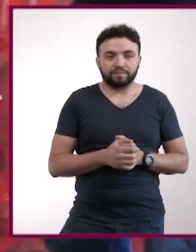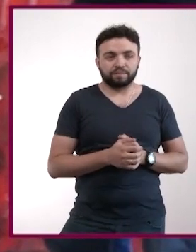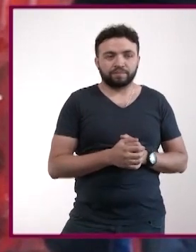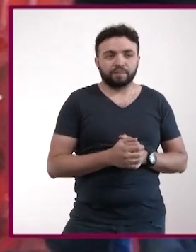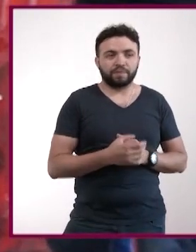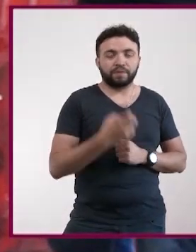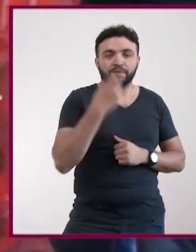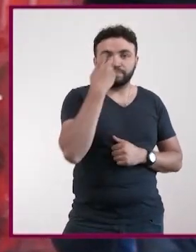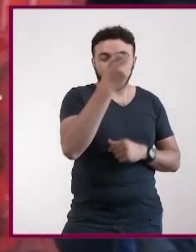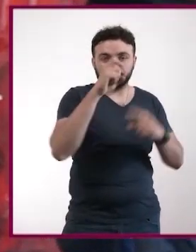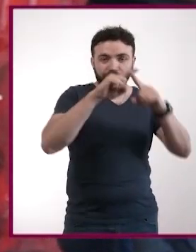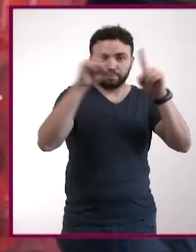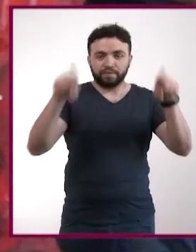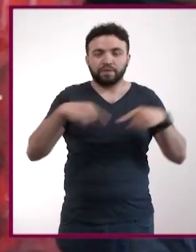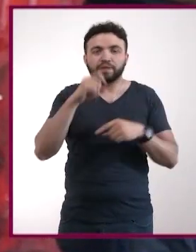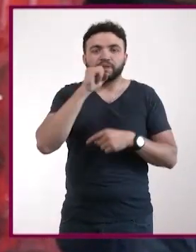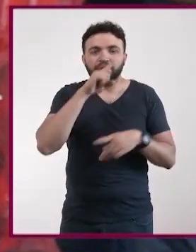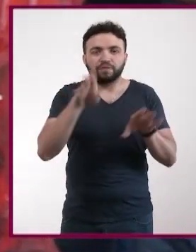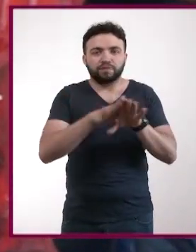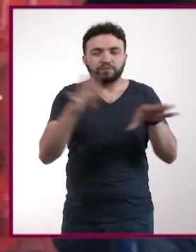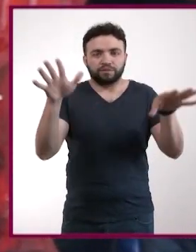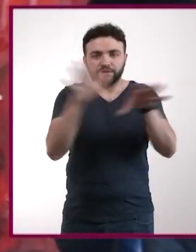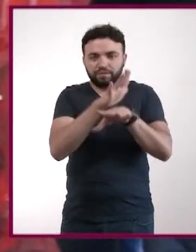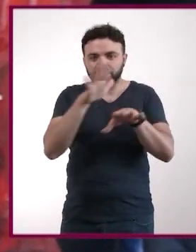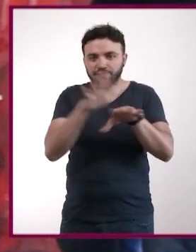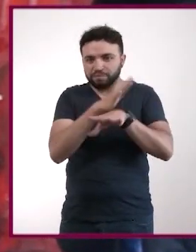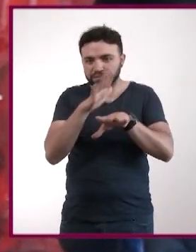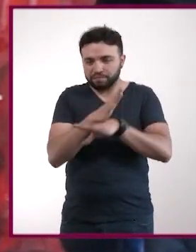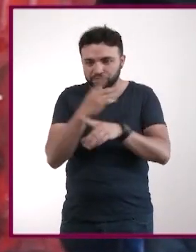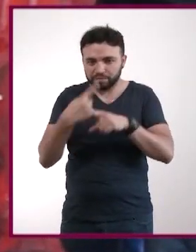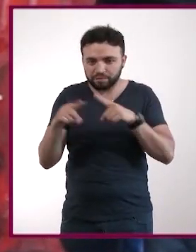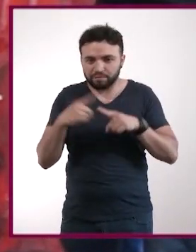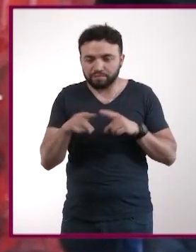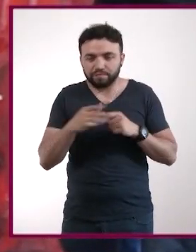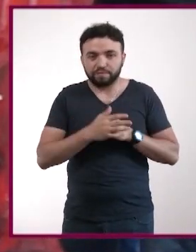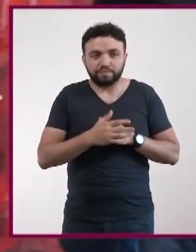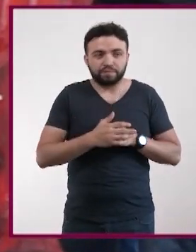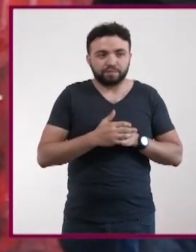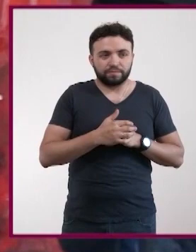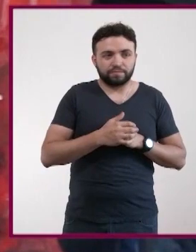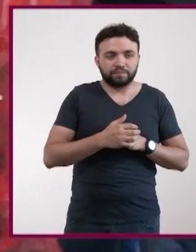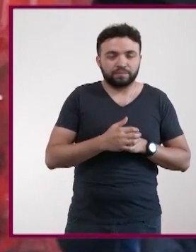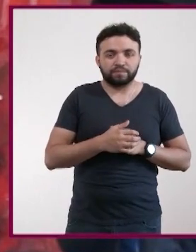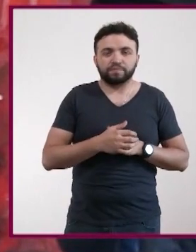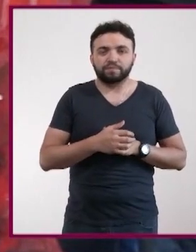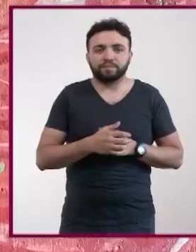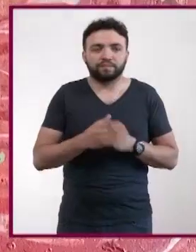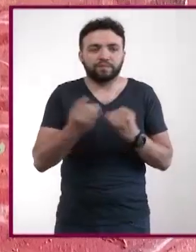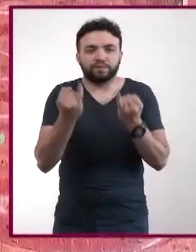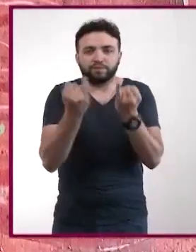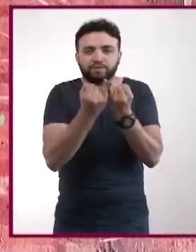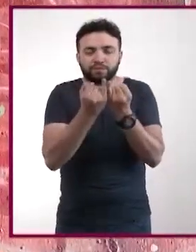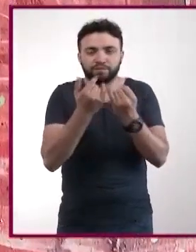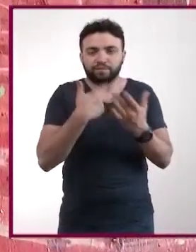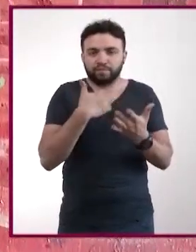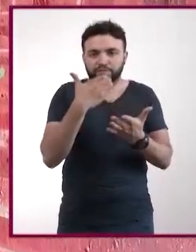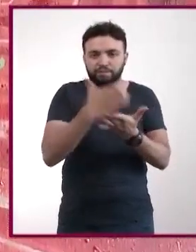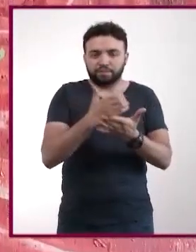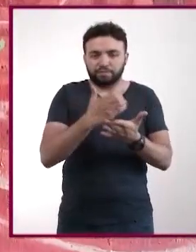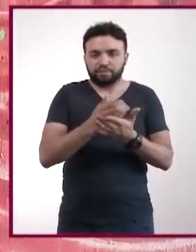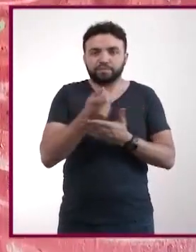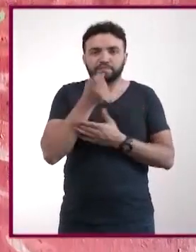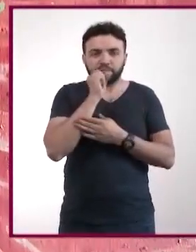Y estas piezas pues, están también en proceso. Y como mis cuadernos también,